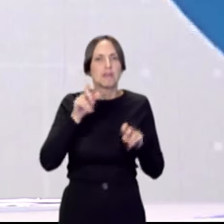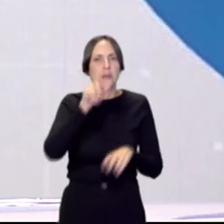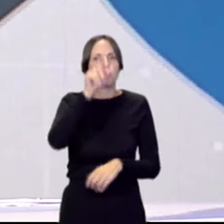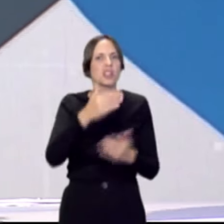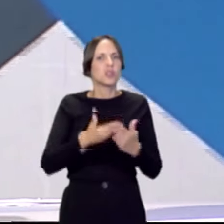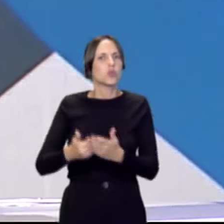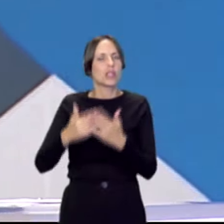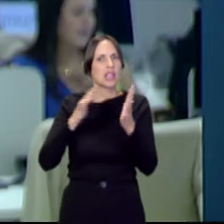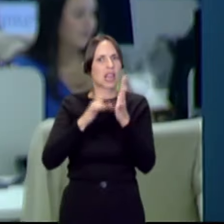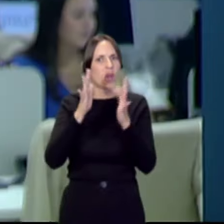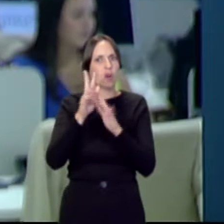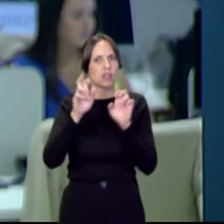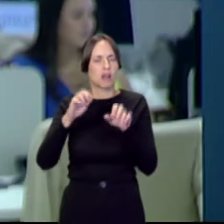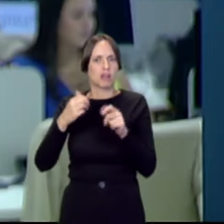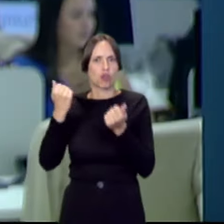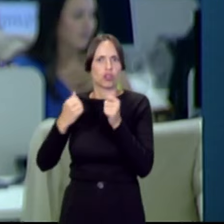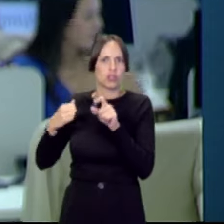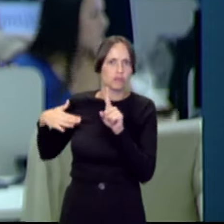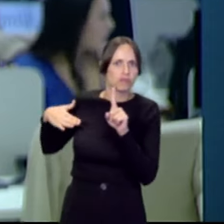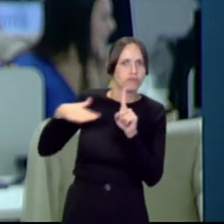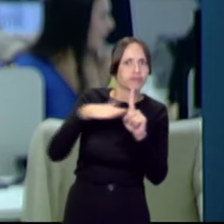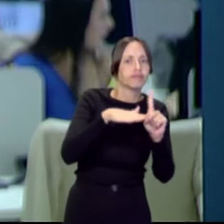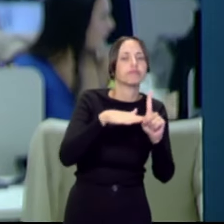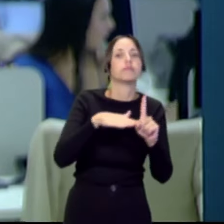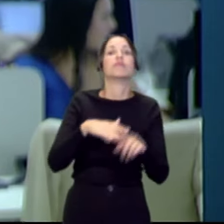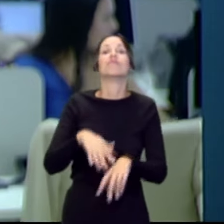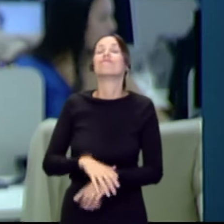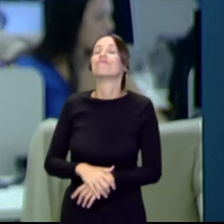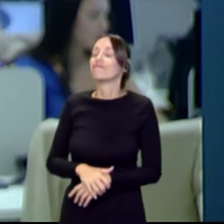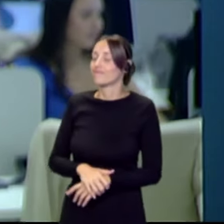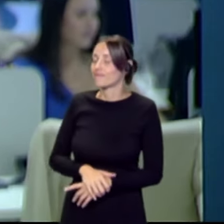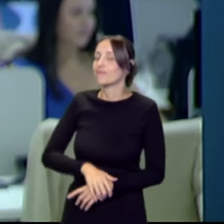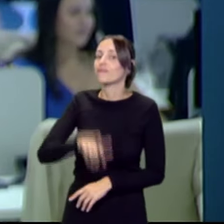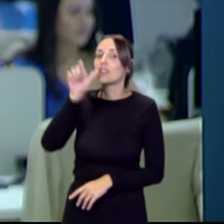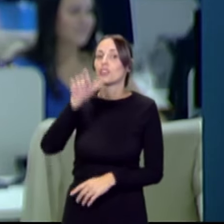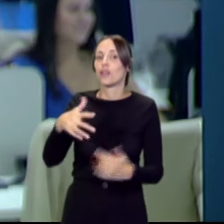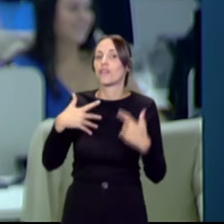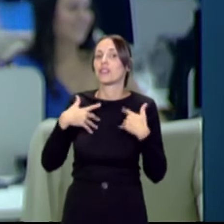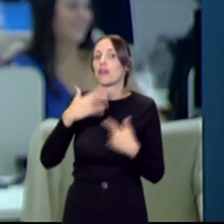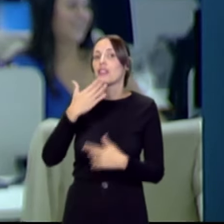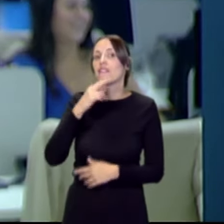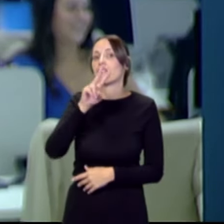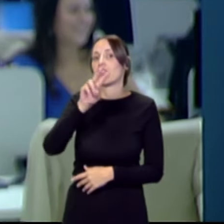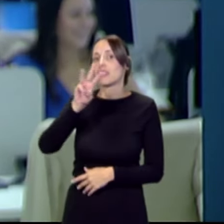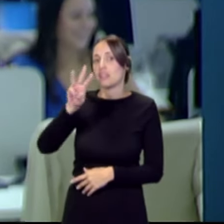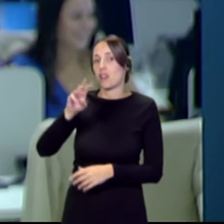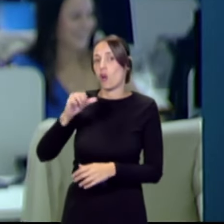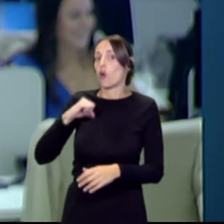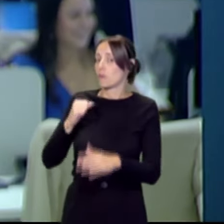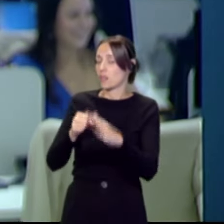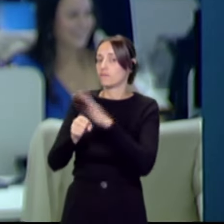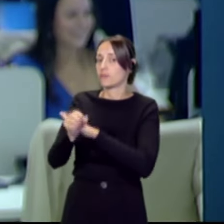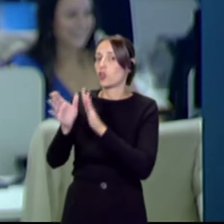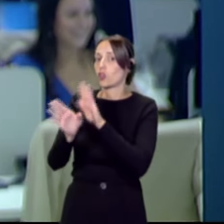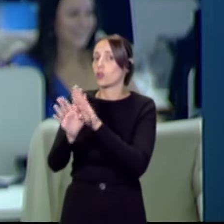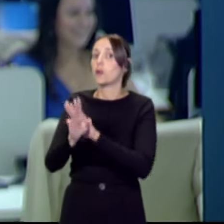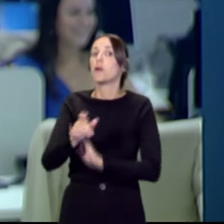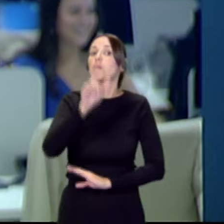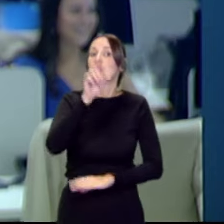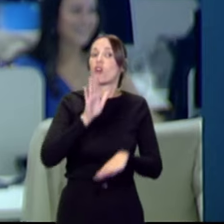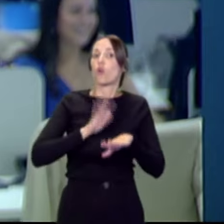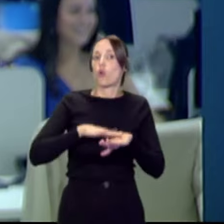Laguna. Sí, Pilar, la víctima de 23 años que continúa hospitalizada, el autor del atropello se entregó a la policía local